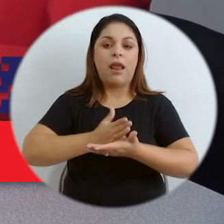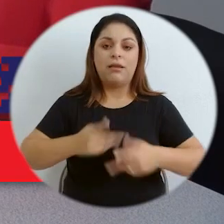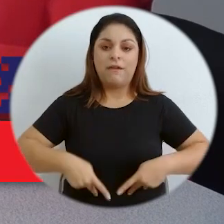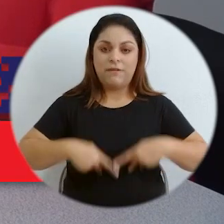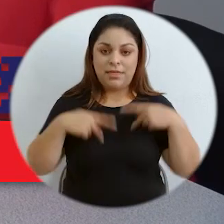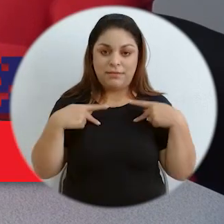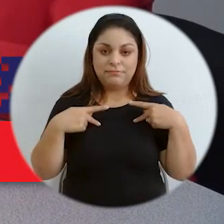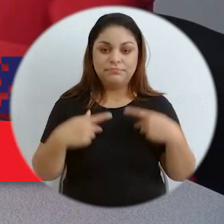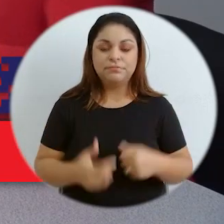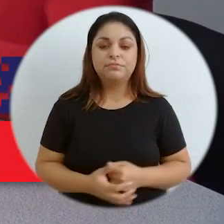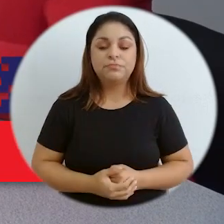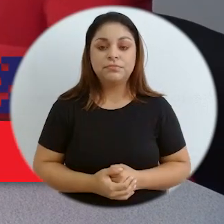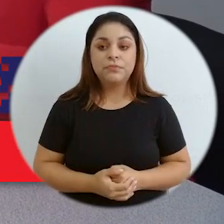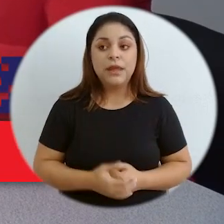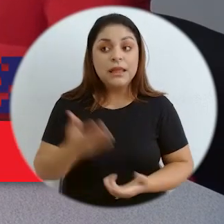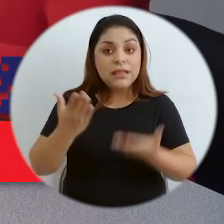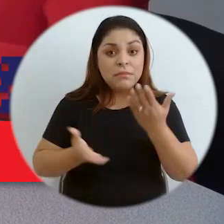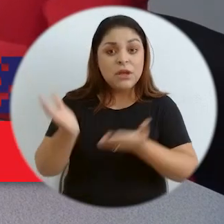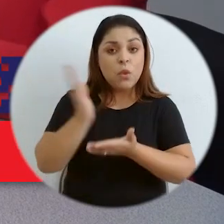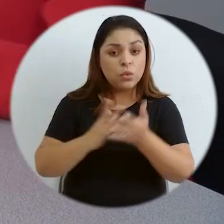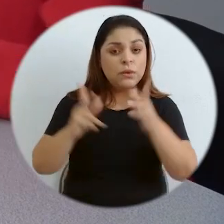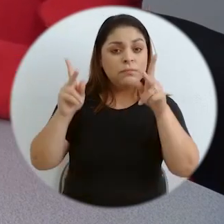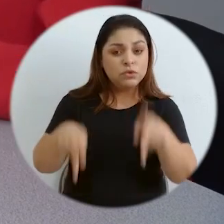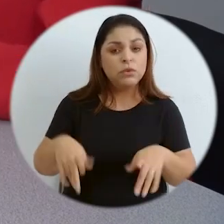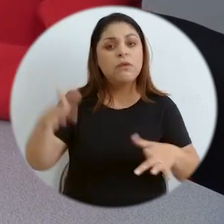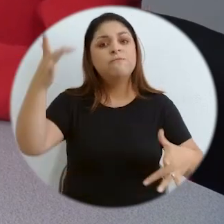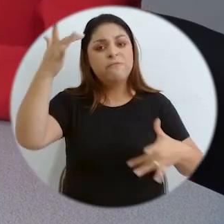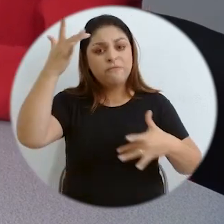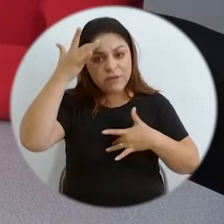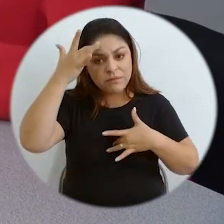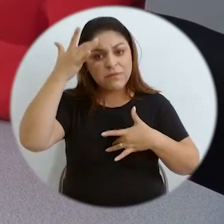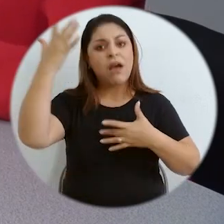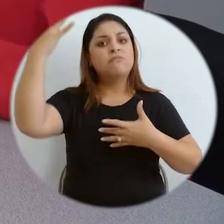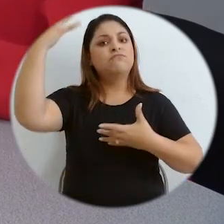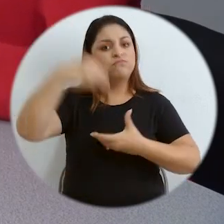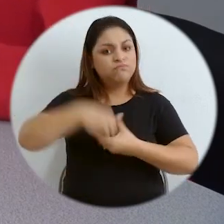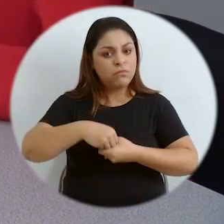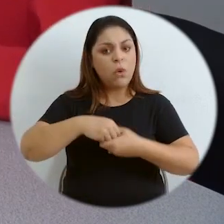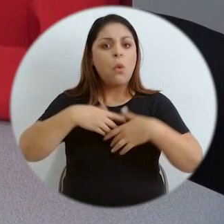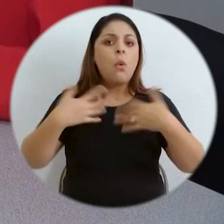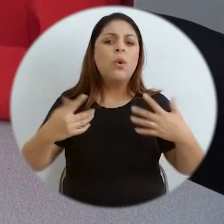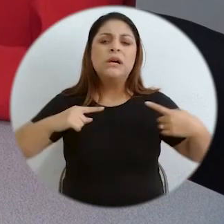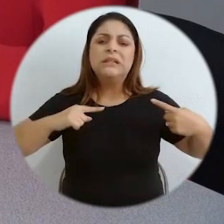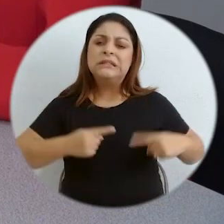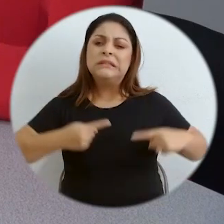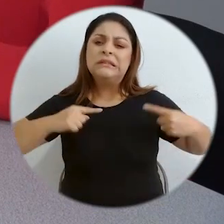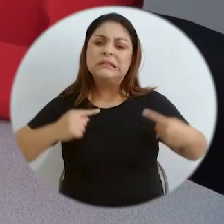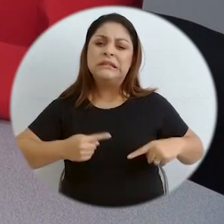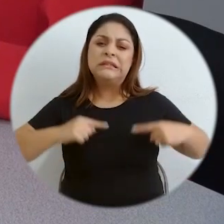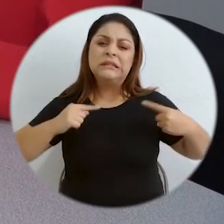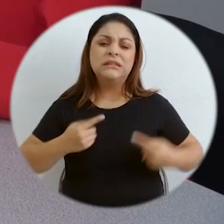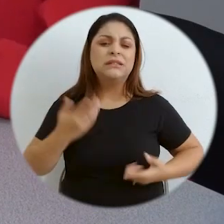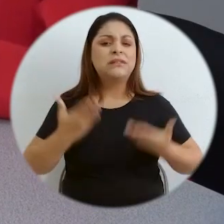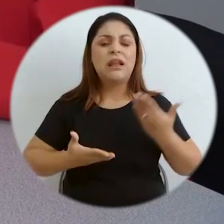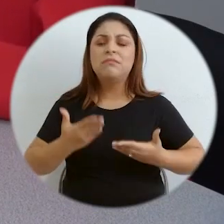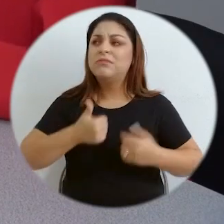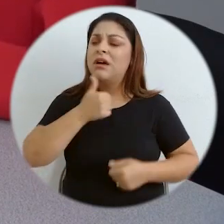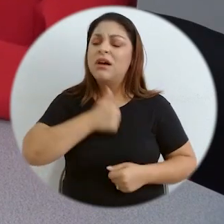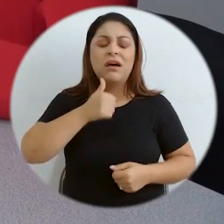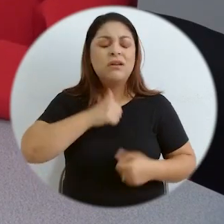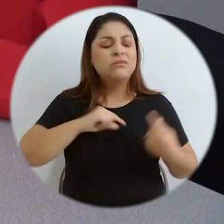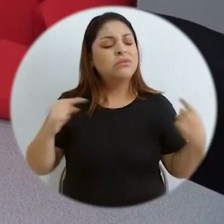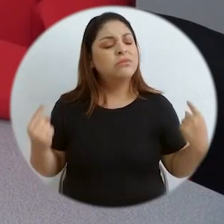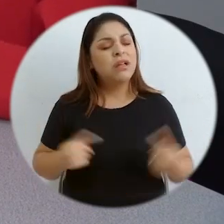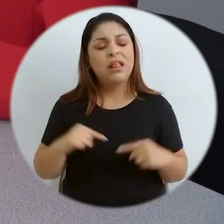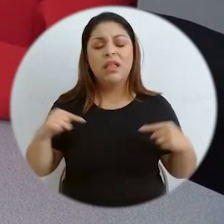alguna persona que esté tal vez con alguna enfermedad crónica o con algún dolor, ¿verdad?, que ya se vuelve intolerante.